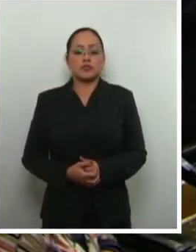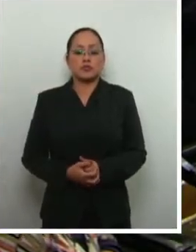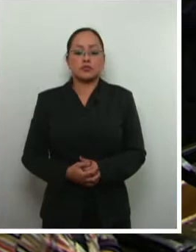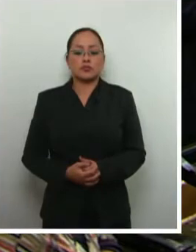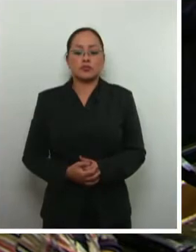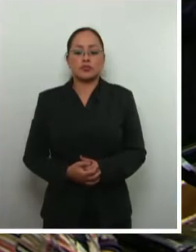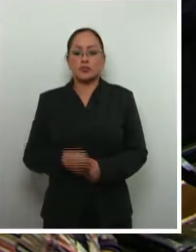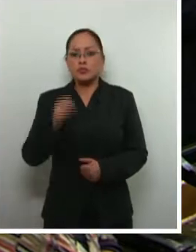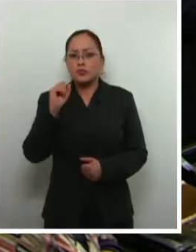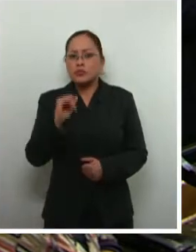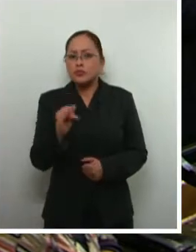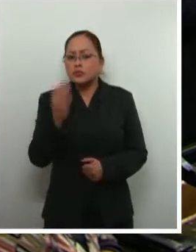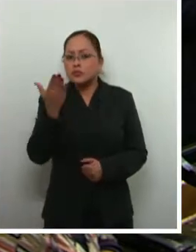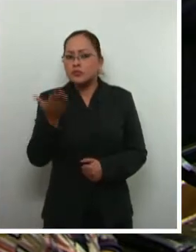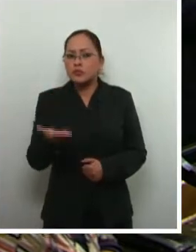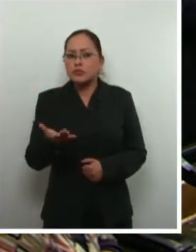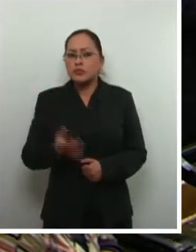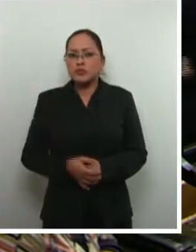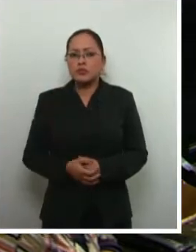¿Sí?